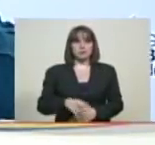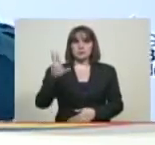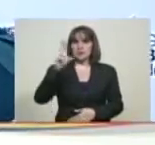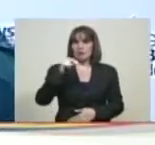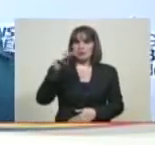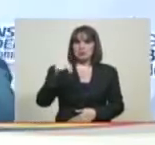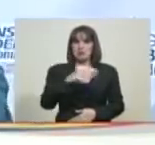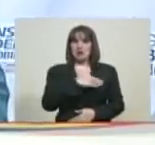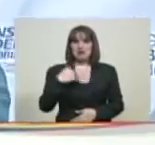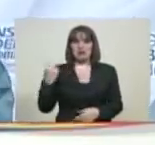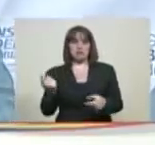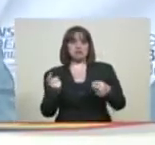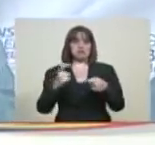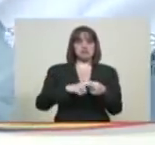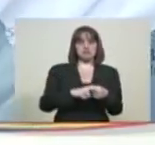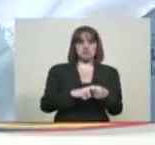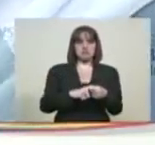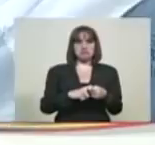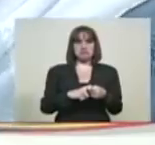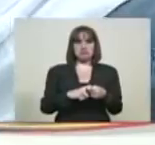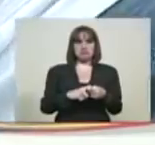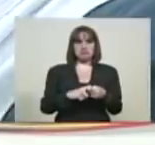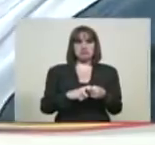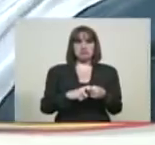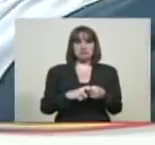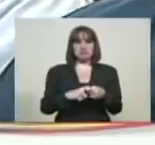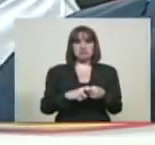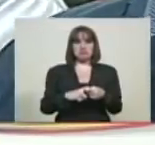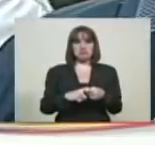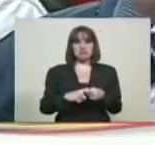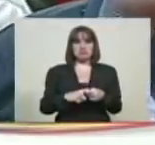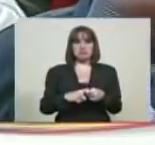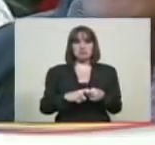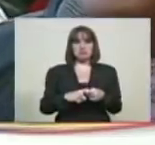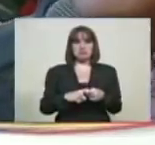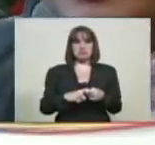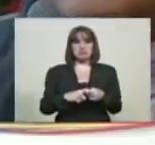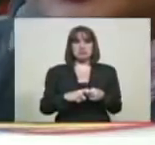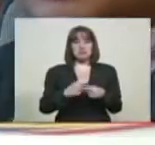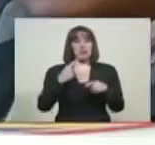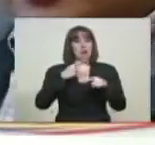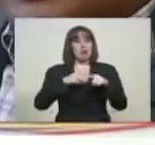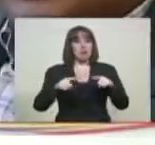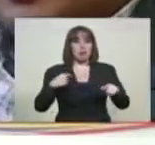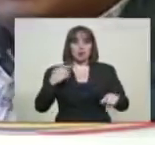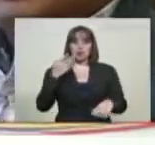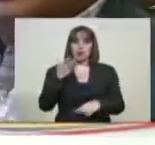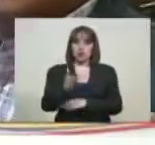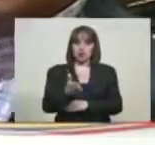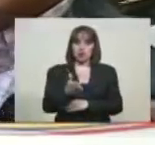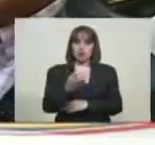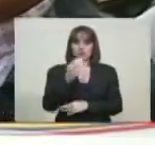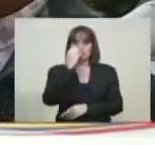aspirado a ningún cargo eso sí a donde he ido